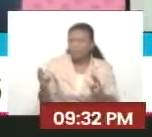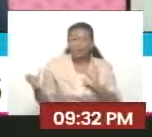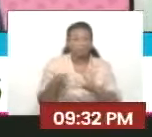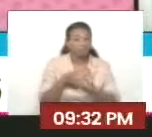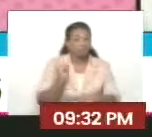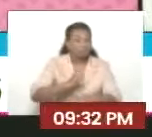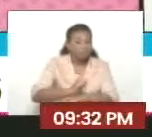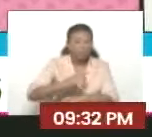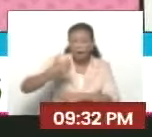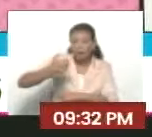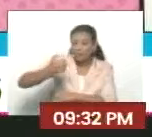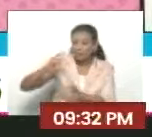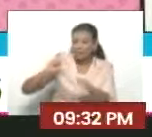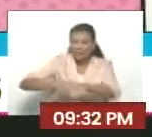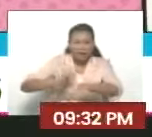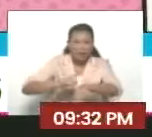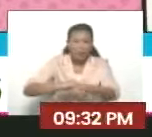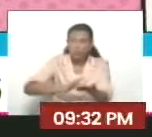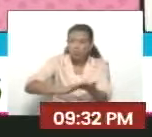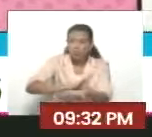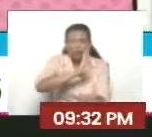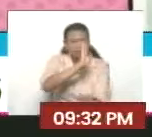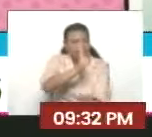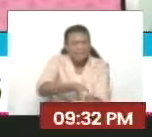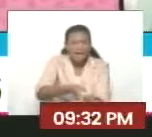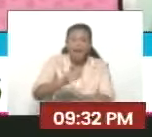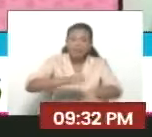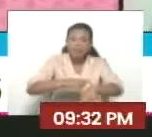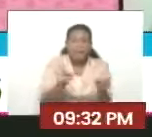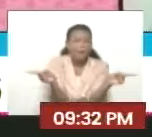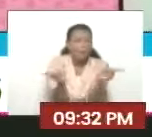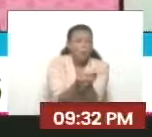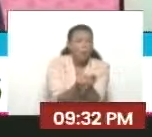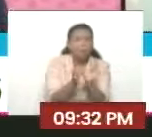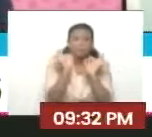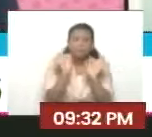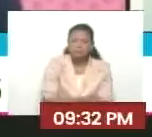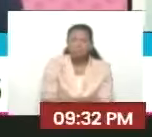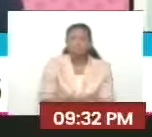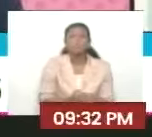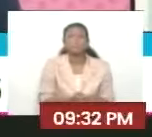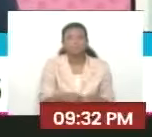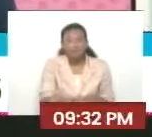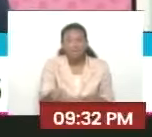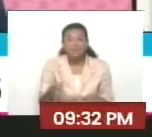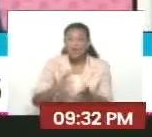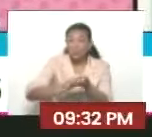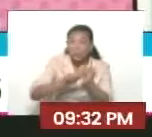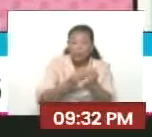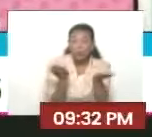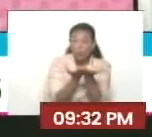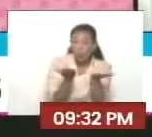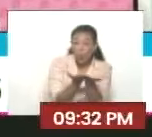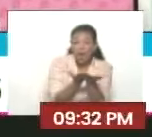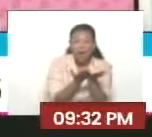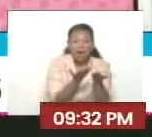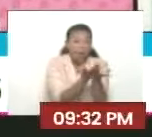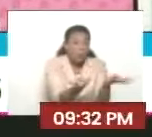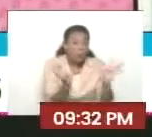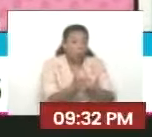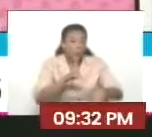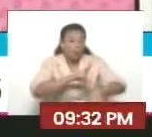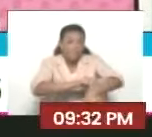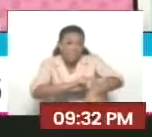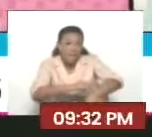que nuestro pueblo tenga la solución en el menor tiempo posible. Aquí se han reparado escuelas, consultorios